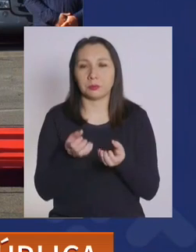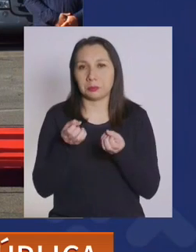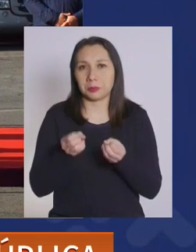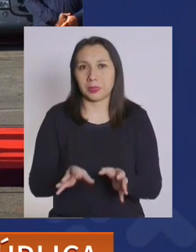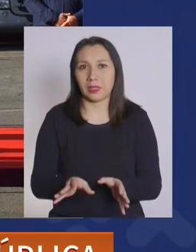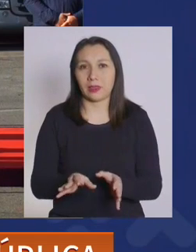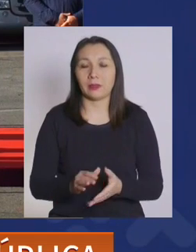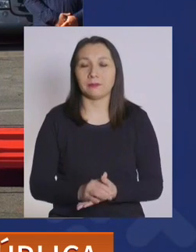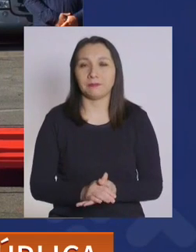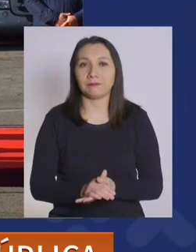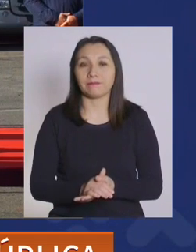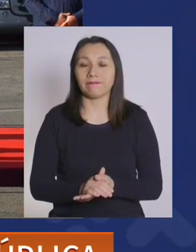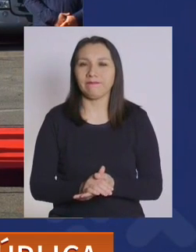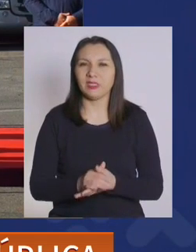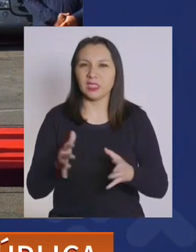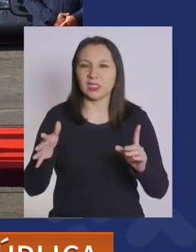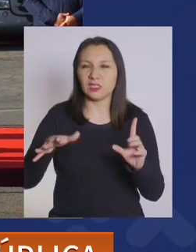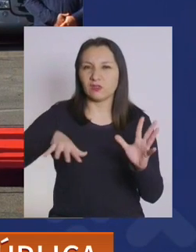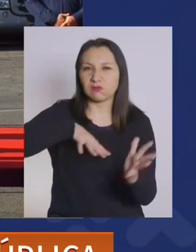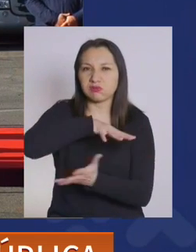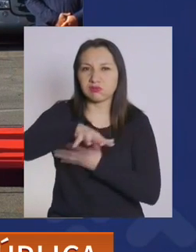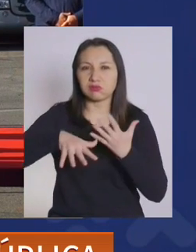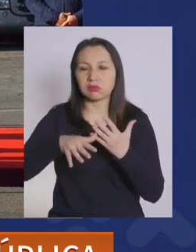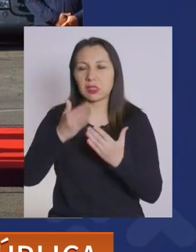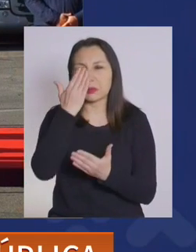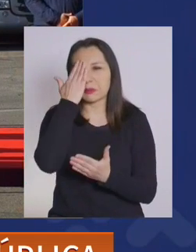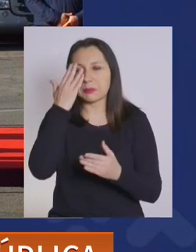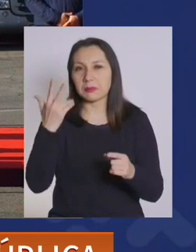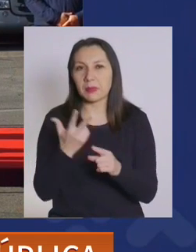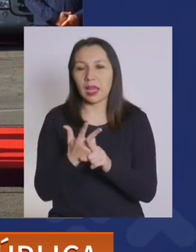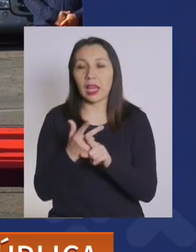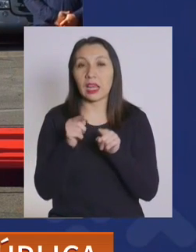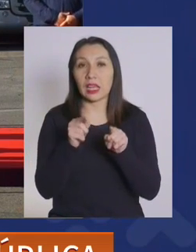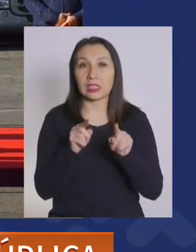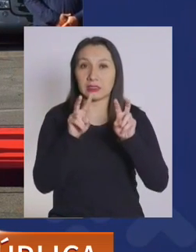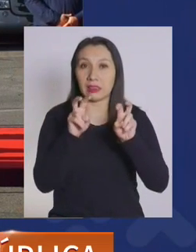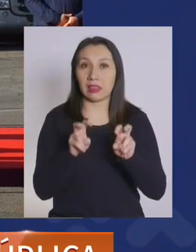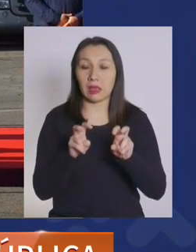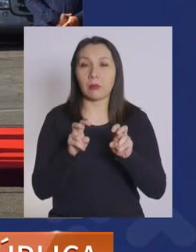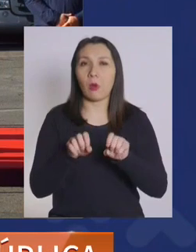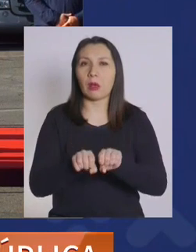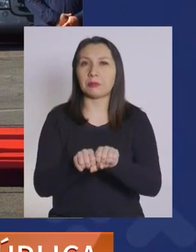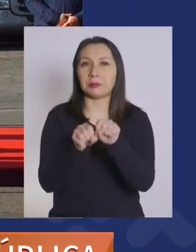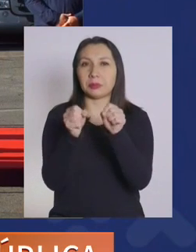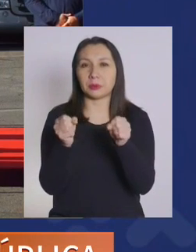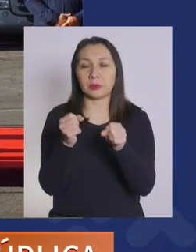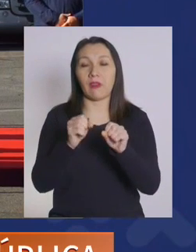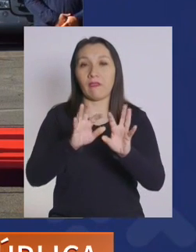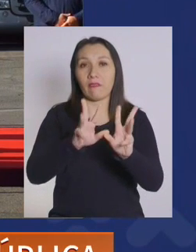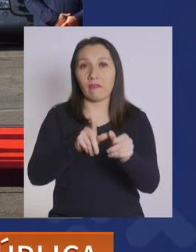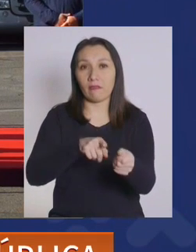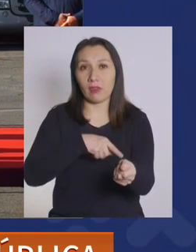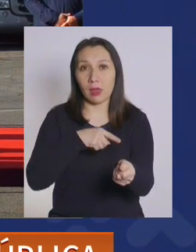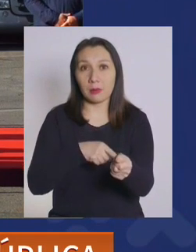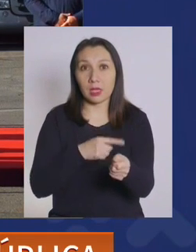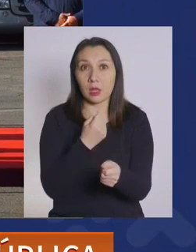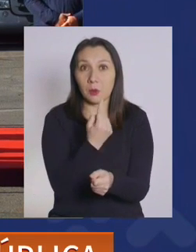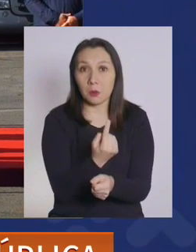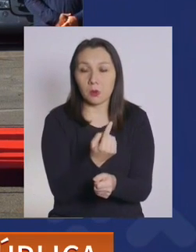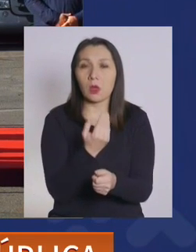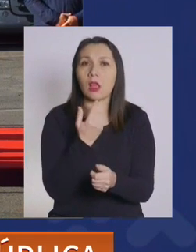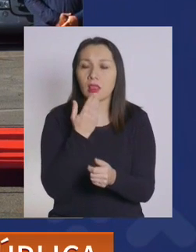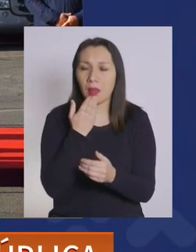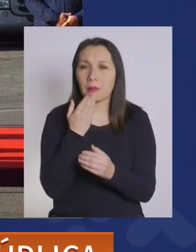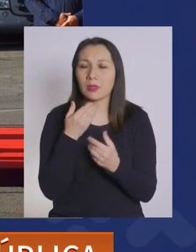La violencia y la maldad detrás de este acto, que destruye no solamente una familia, sino que también